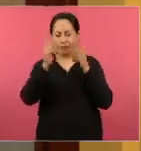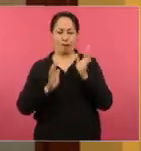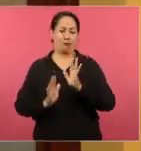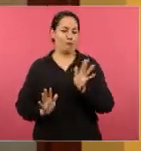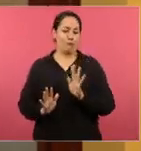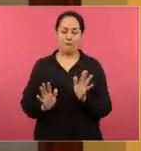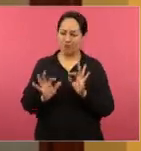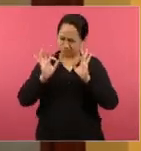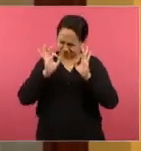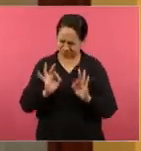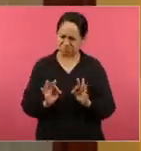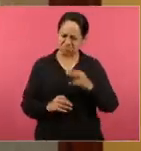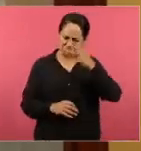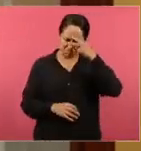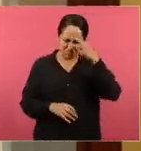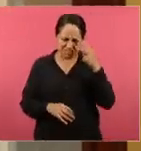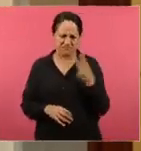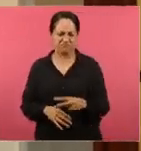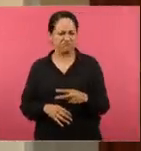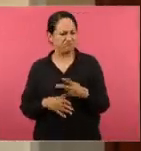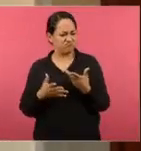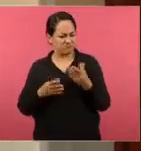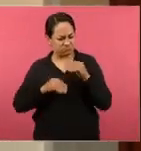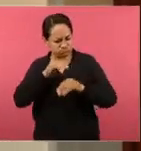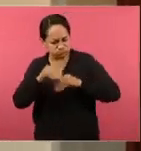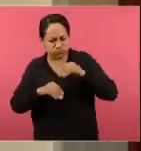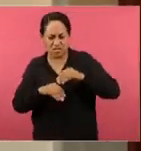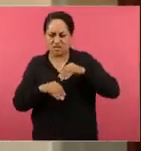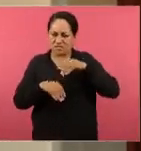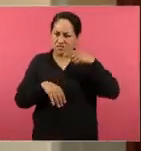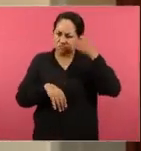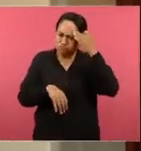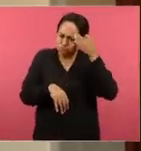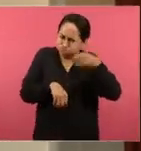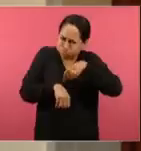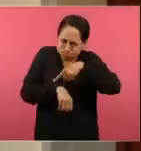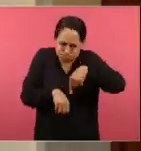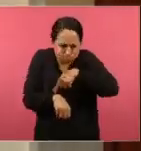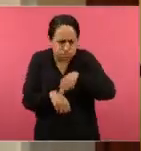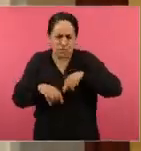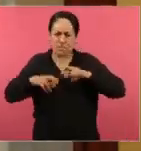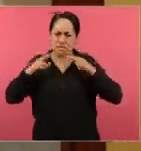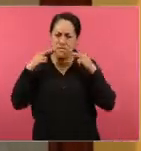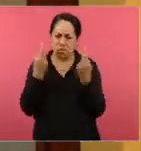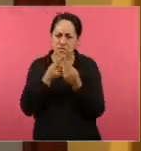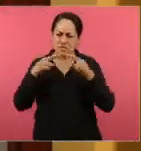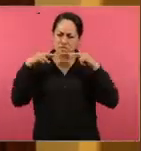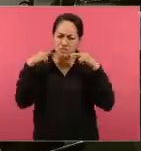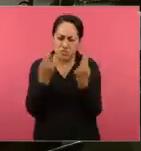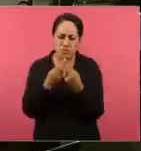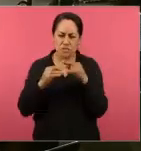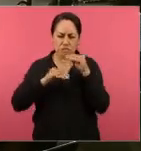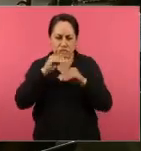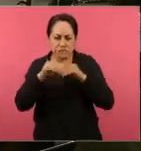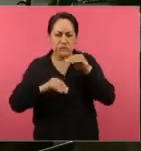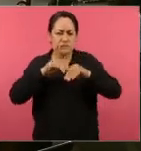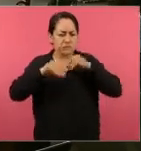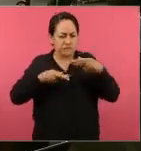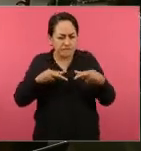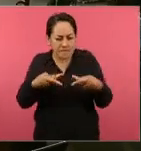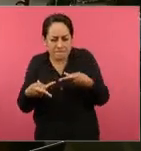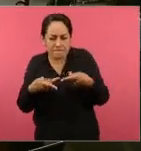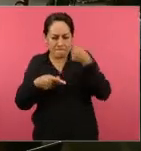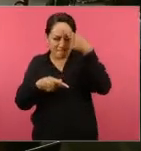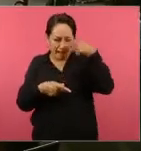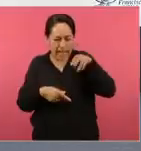limitado. Fueron muchas horas, muchas reuniones de este trabajo en función